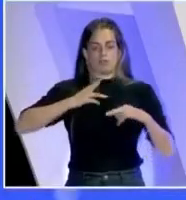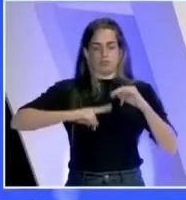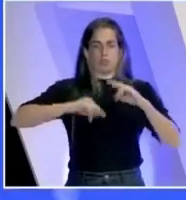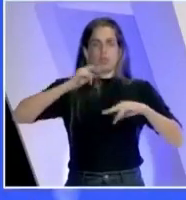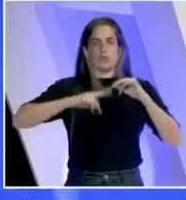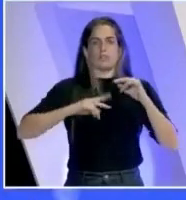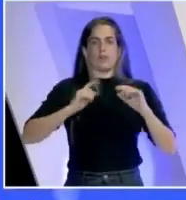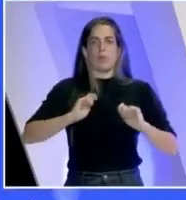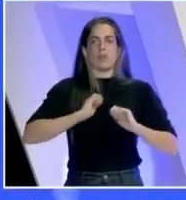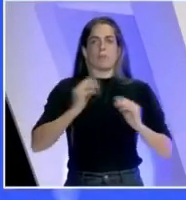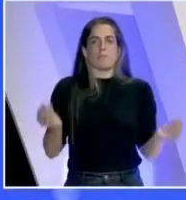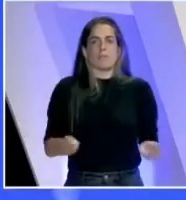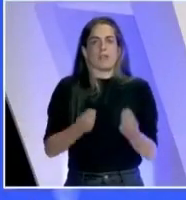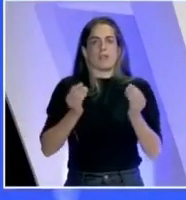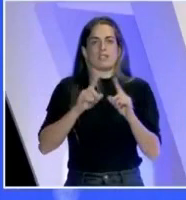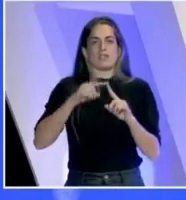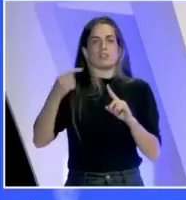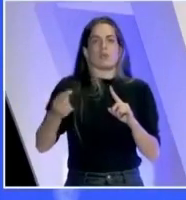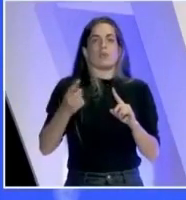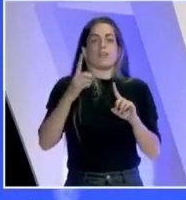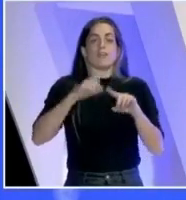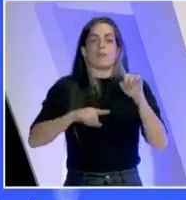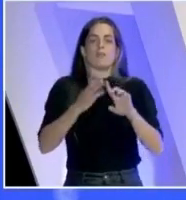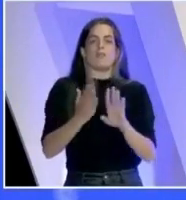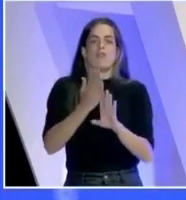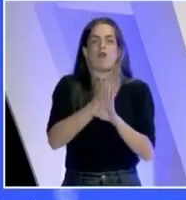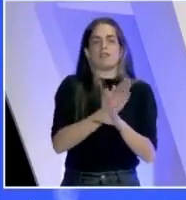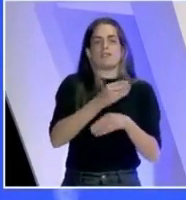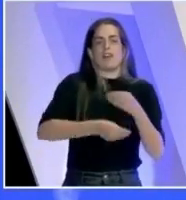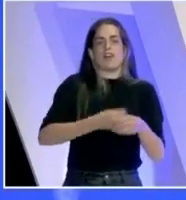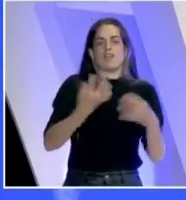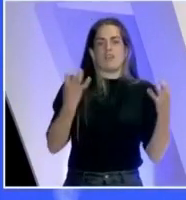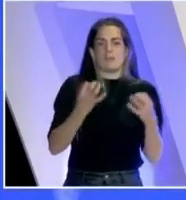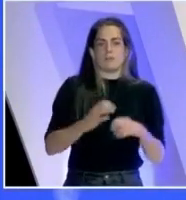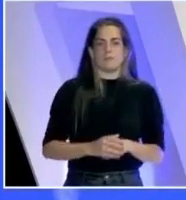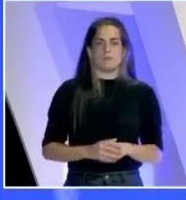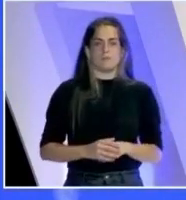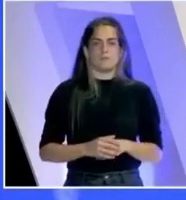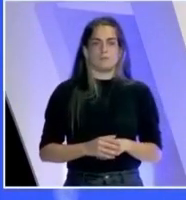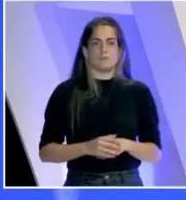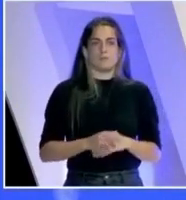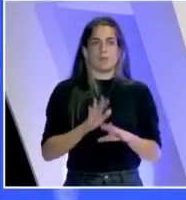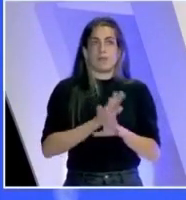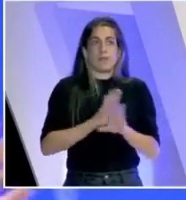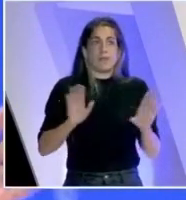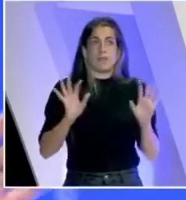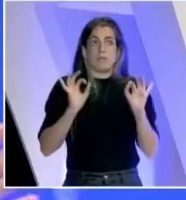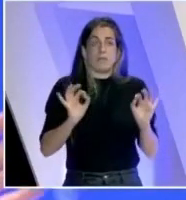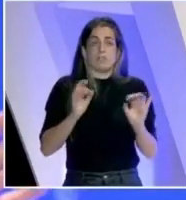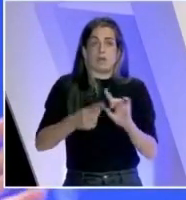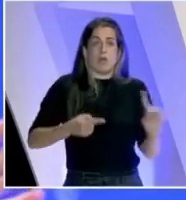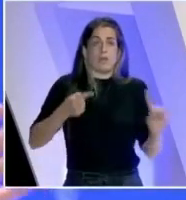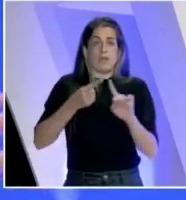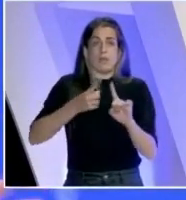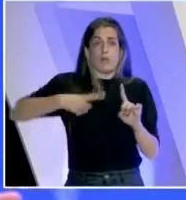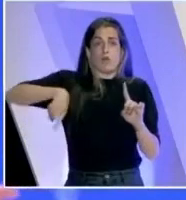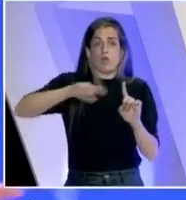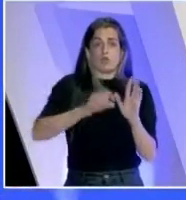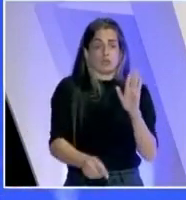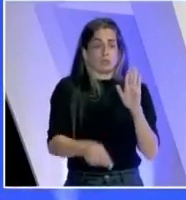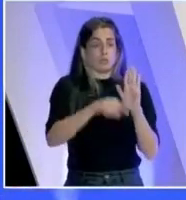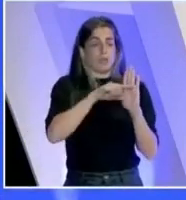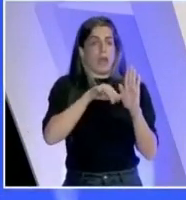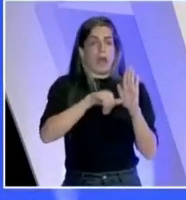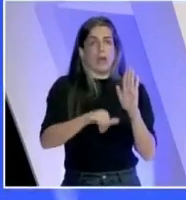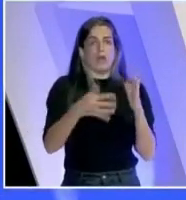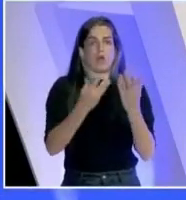haciéndonos mejores en consecuencia a lo que éramos antes. Esa era lisa y llanamente la meta que nos habíamos marcado hoy